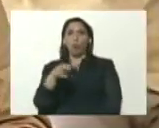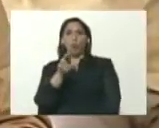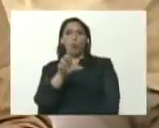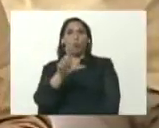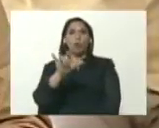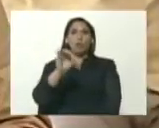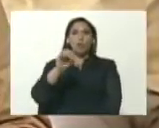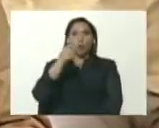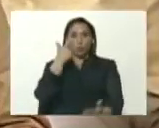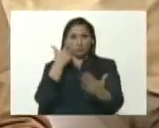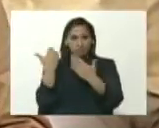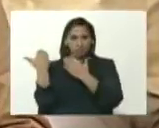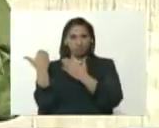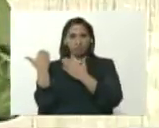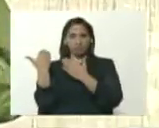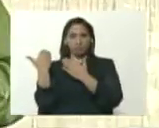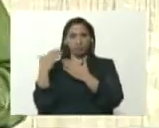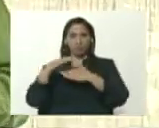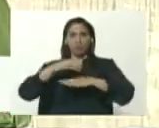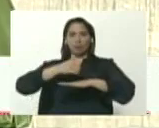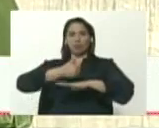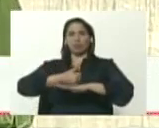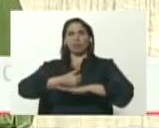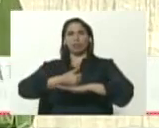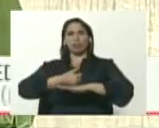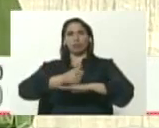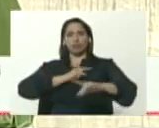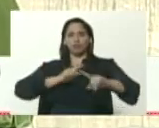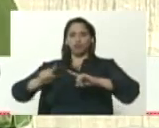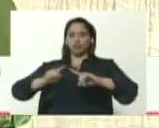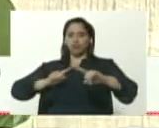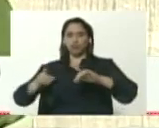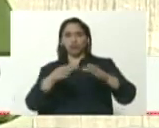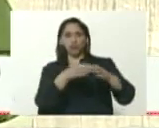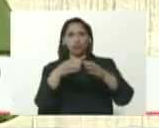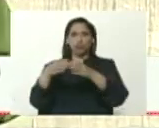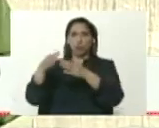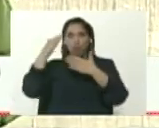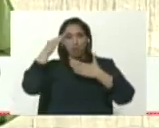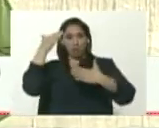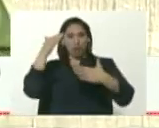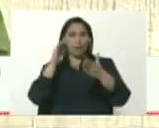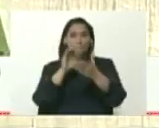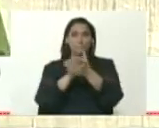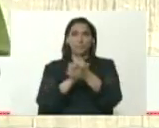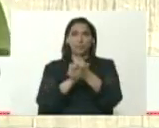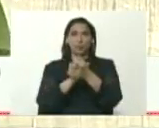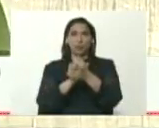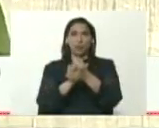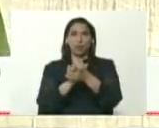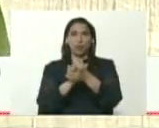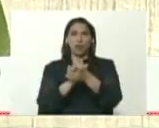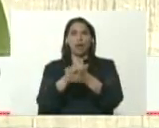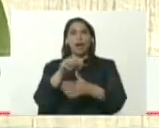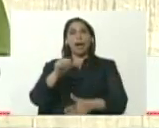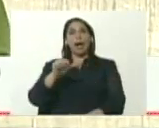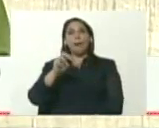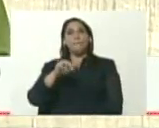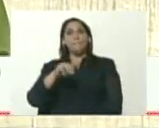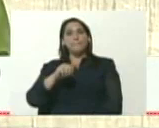Heredia, director de organización, ¿no? Saludar al compañero Francisco